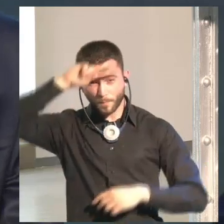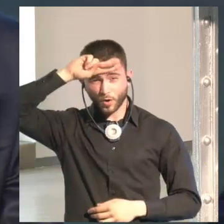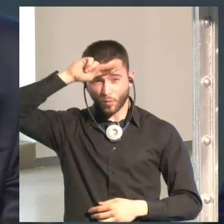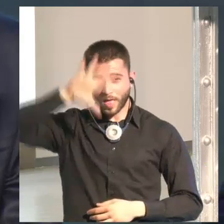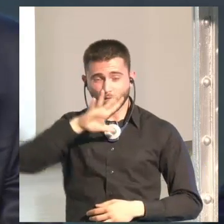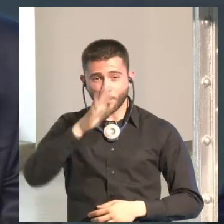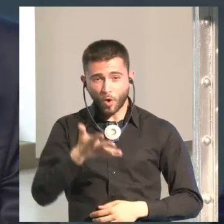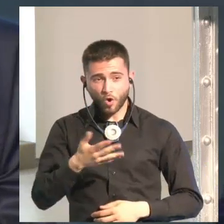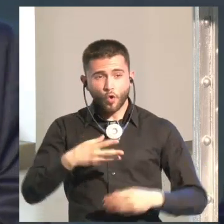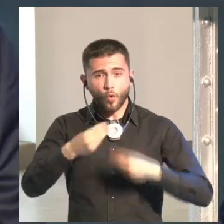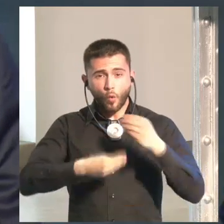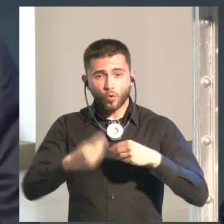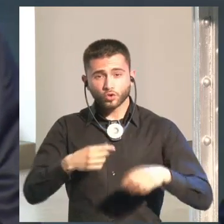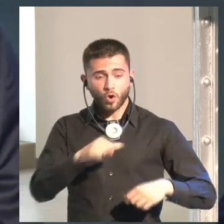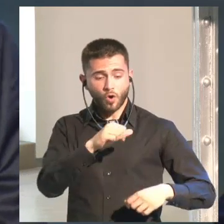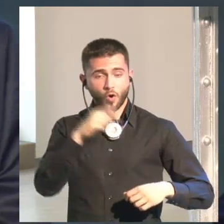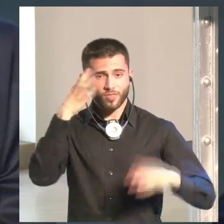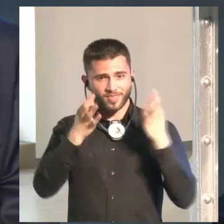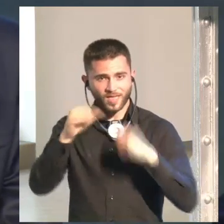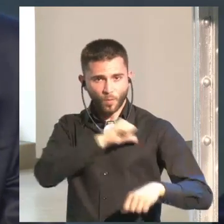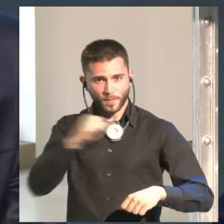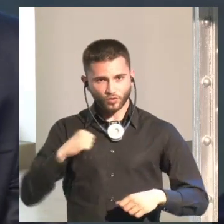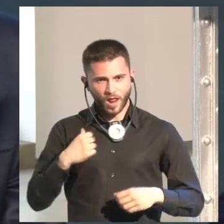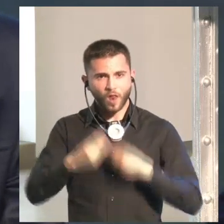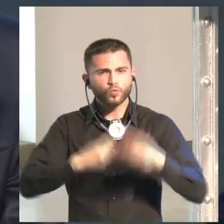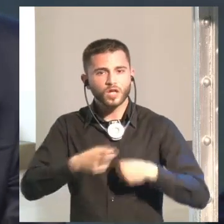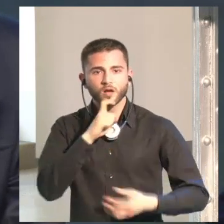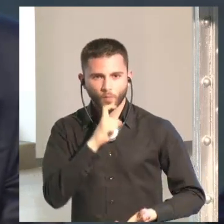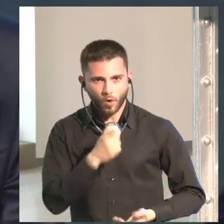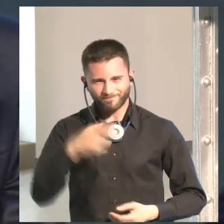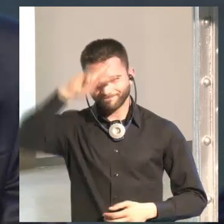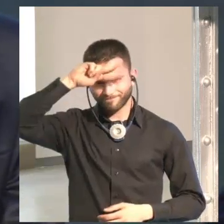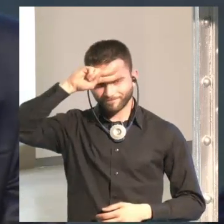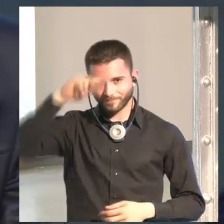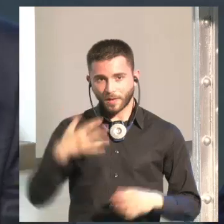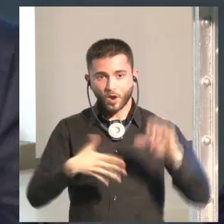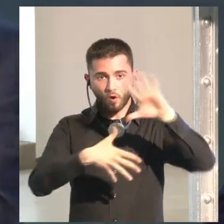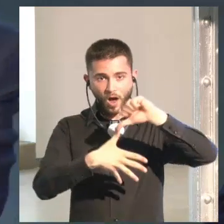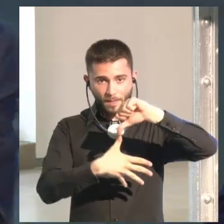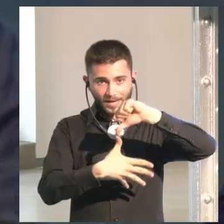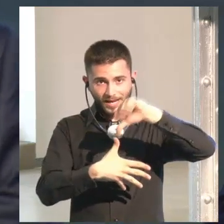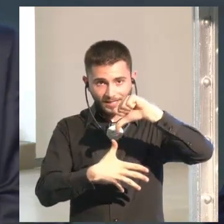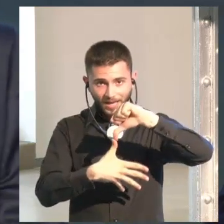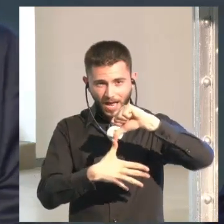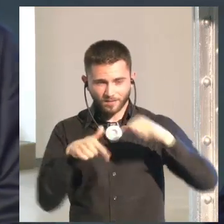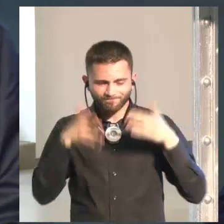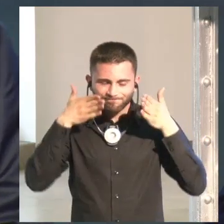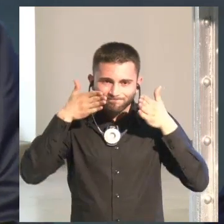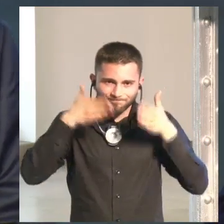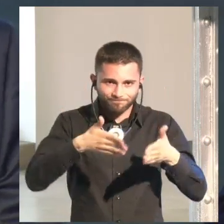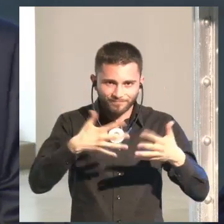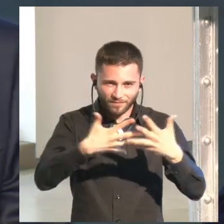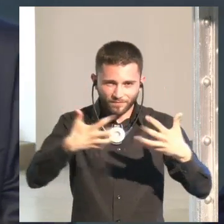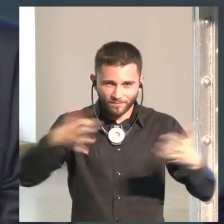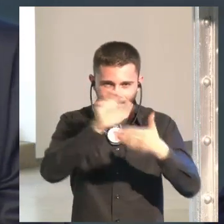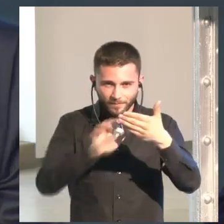el uso comercial de los datos personales. Esta es una encuesta global, pero si vamos a América Latina, que es el foco del artículo